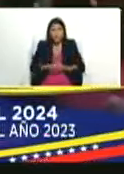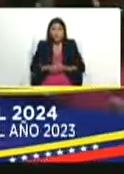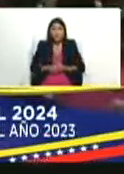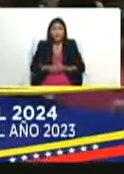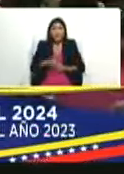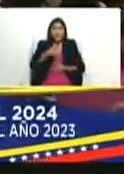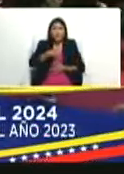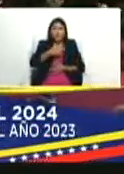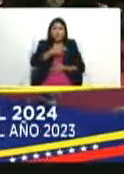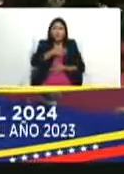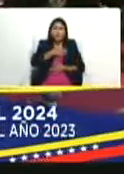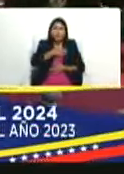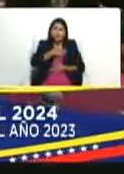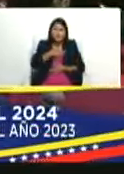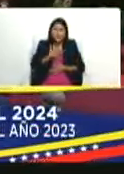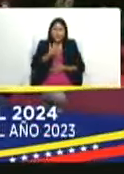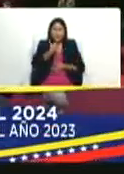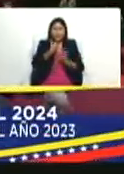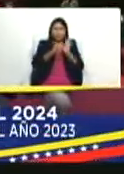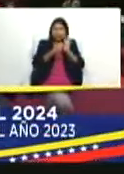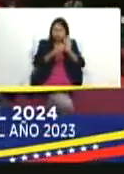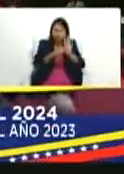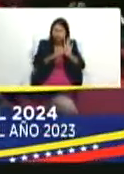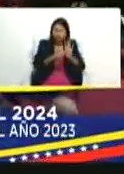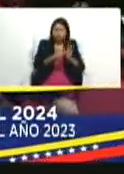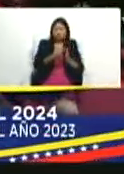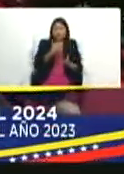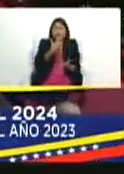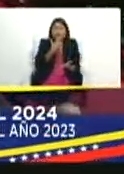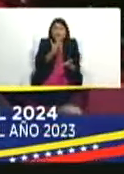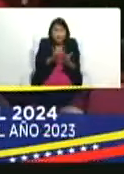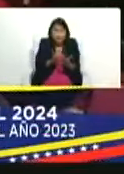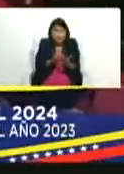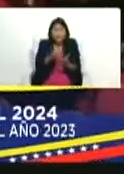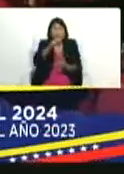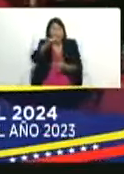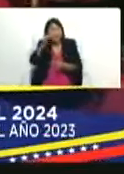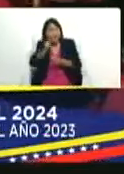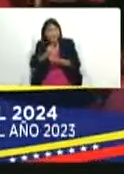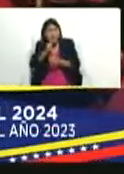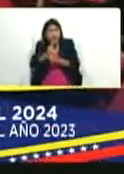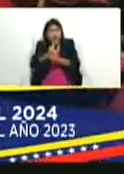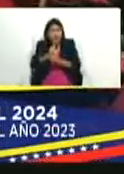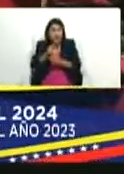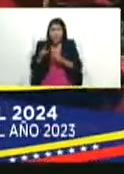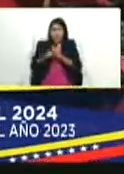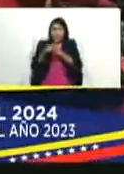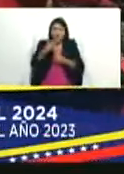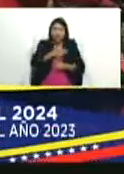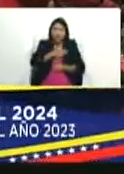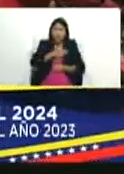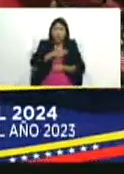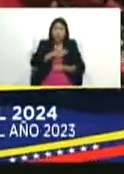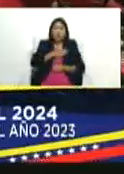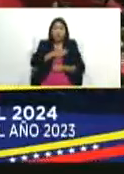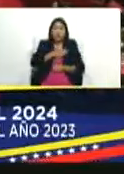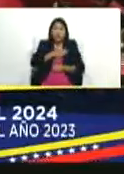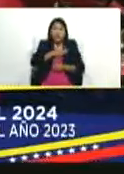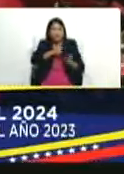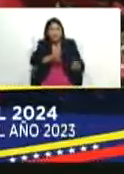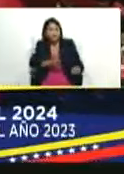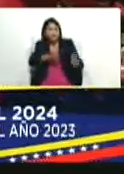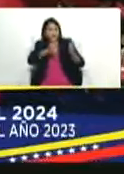Deseo dar público testimonio y agradecimiento a mis colegas magistrados y magistradas por haberme otorgado